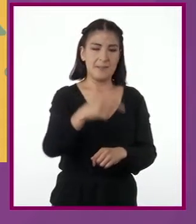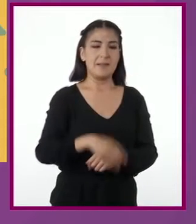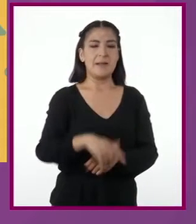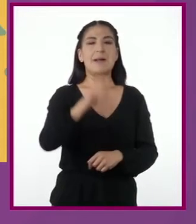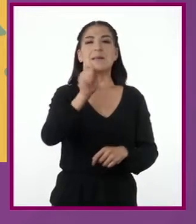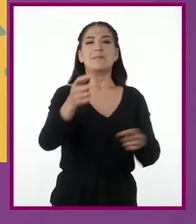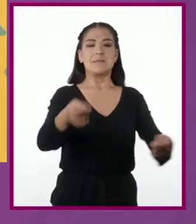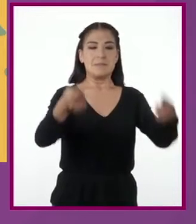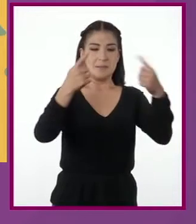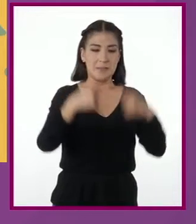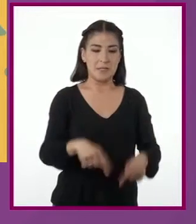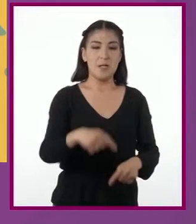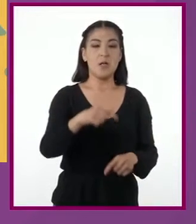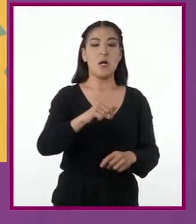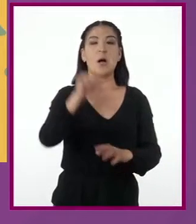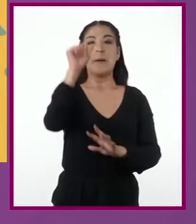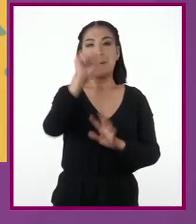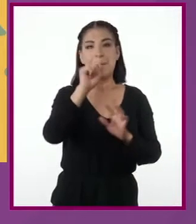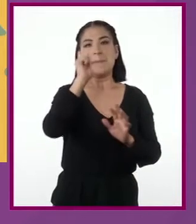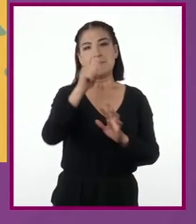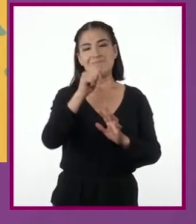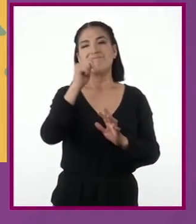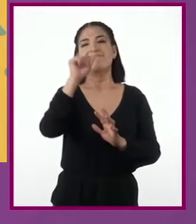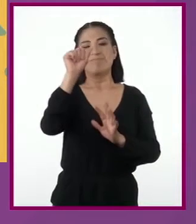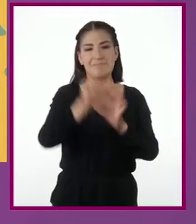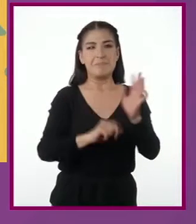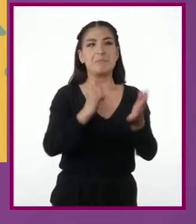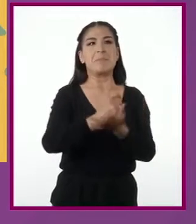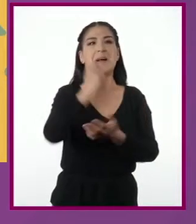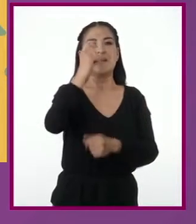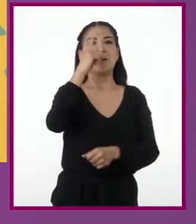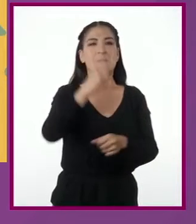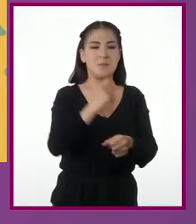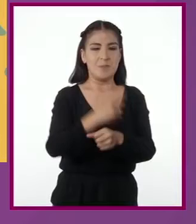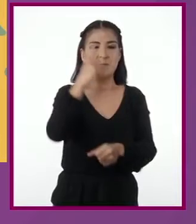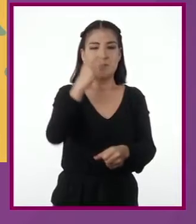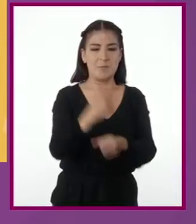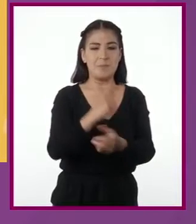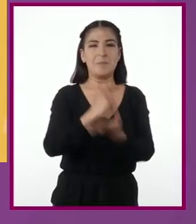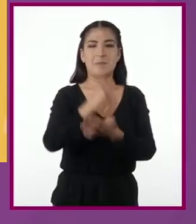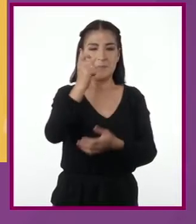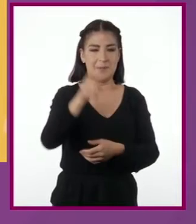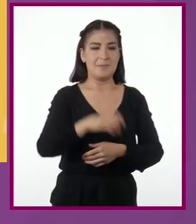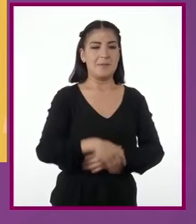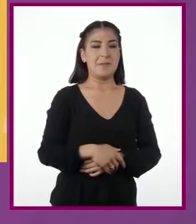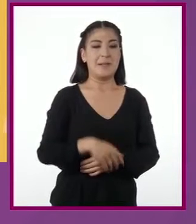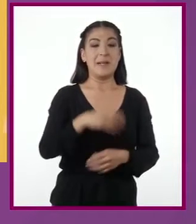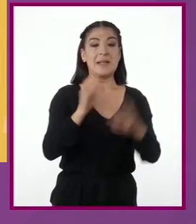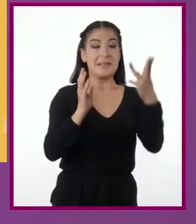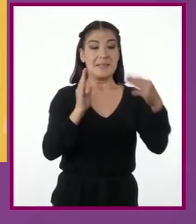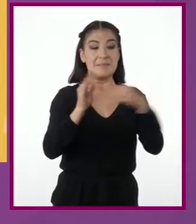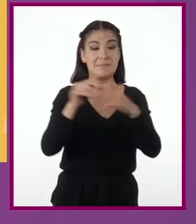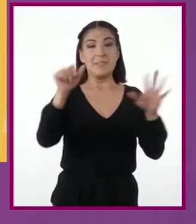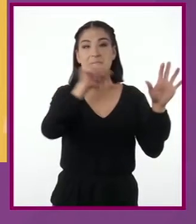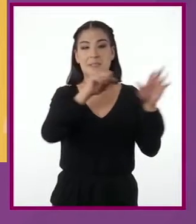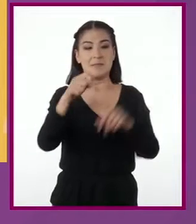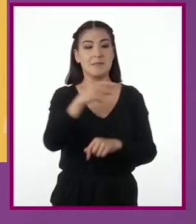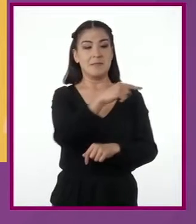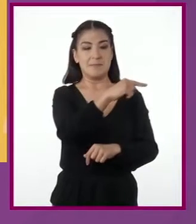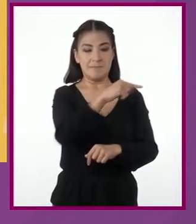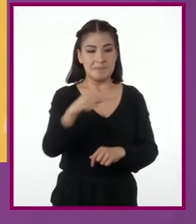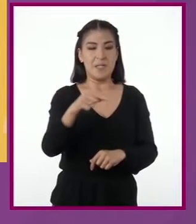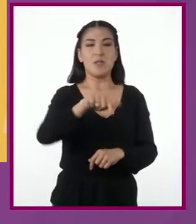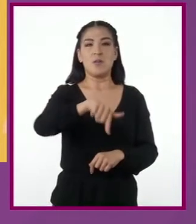decir, la deuda anual de Juan, representada en forma de fracción. Con esto verificamos que